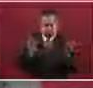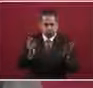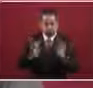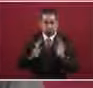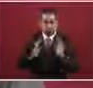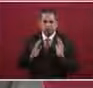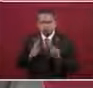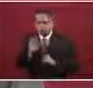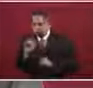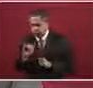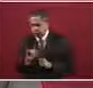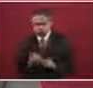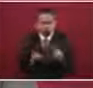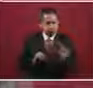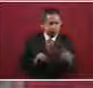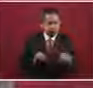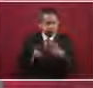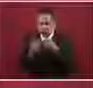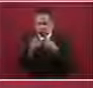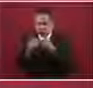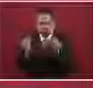a favor, en contra,